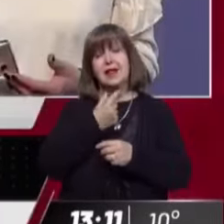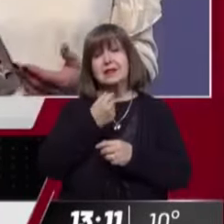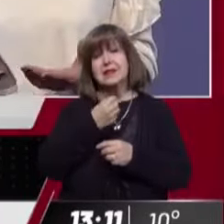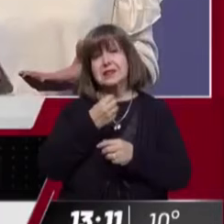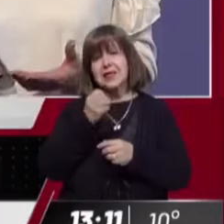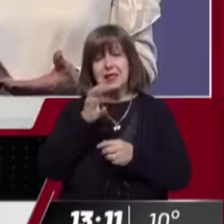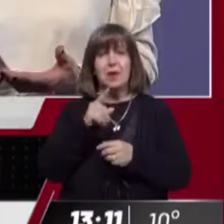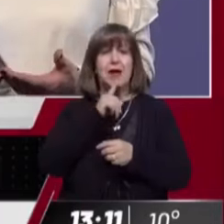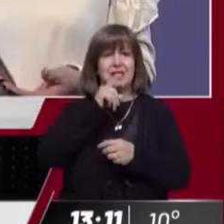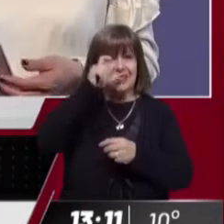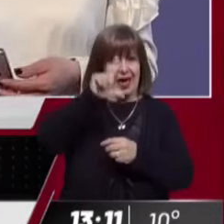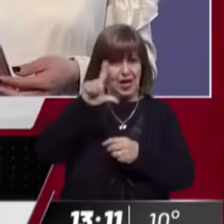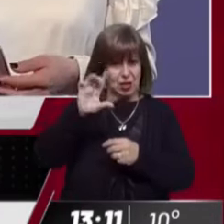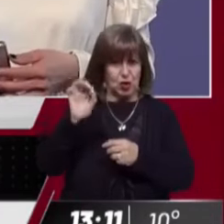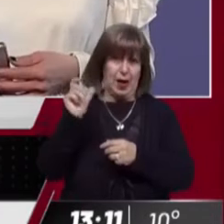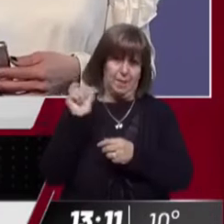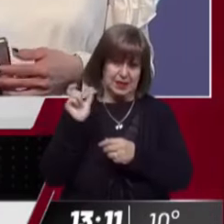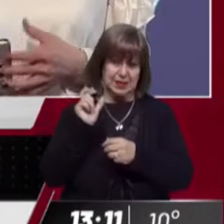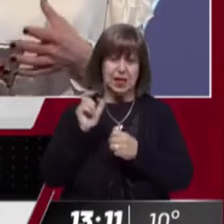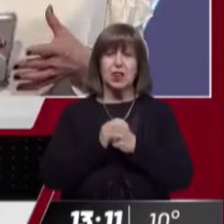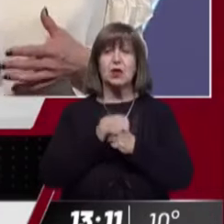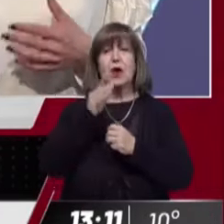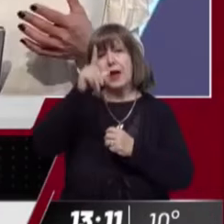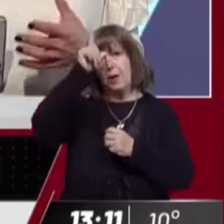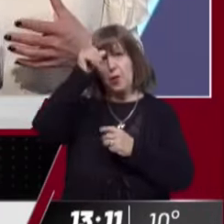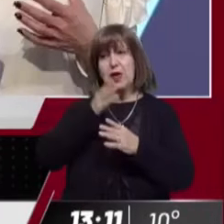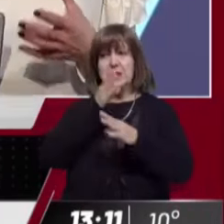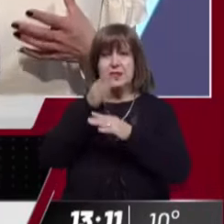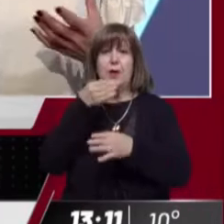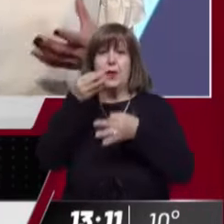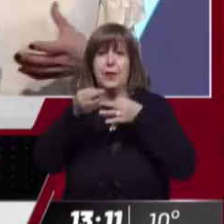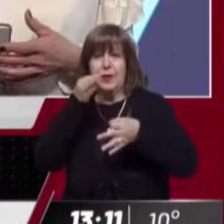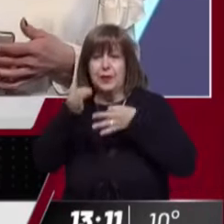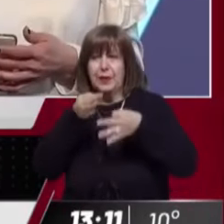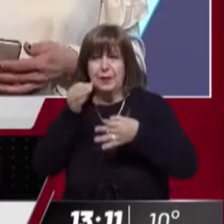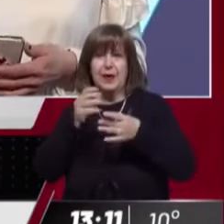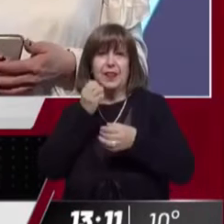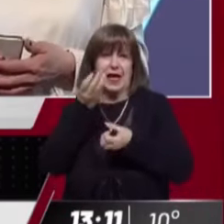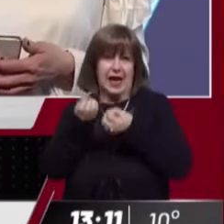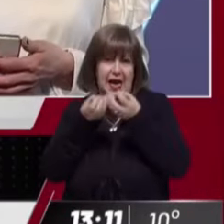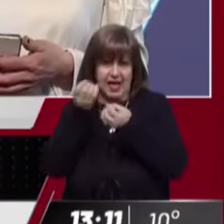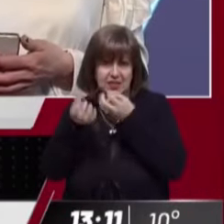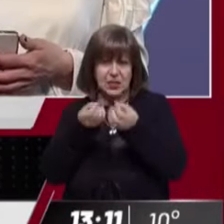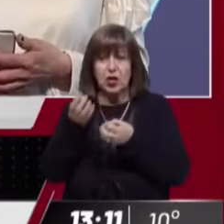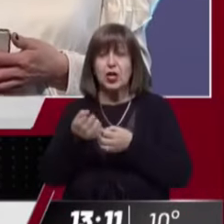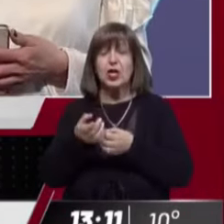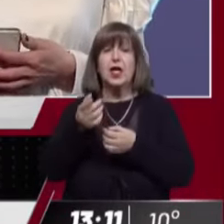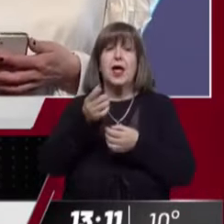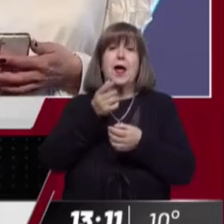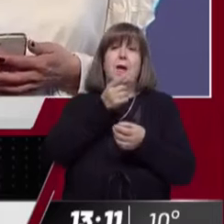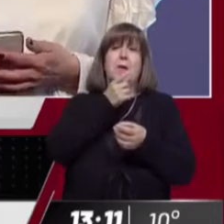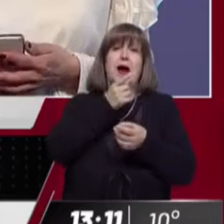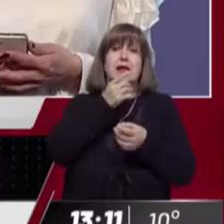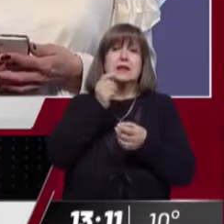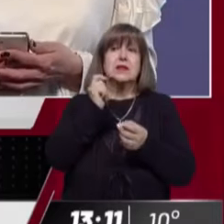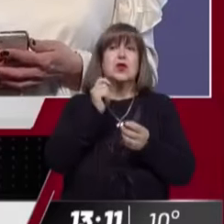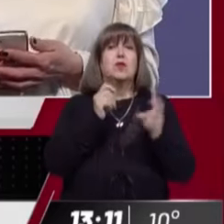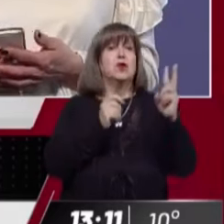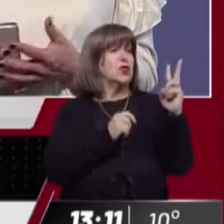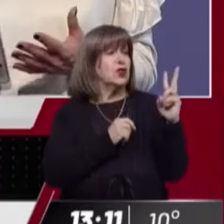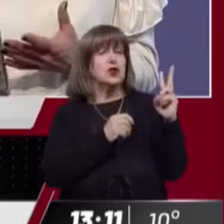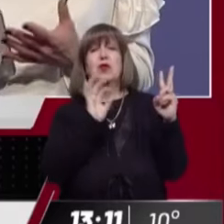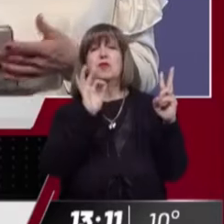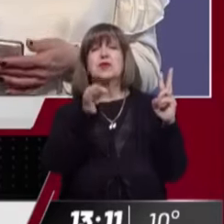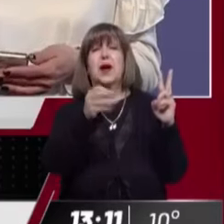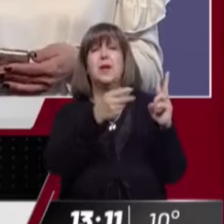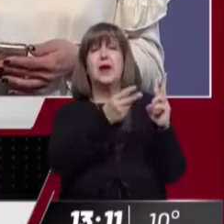y la intención de depositarlo en esta mañana. Bueno, habrá que ir reconstruyendo todo para saber cómo es que estos dos delincuentes